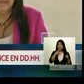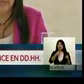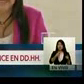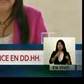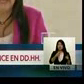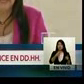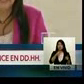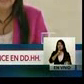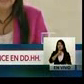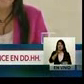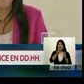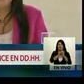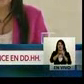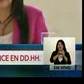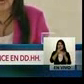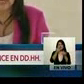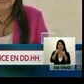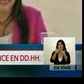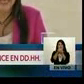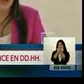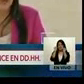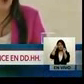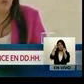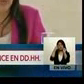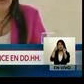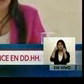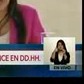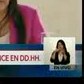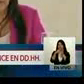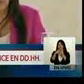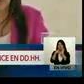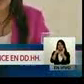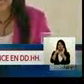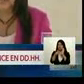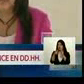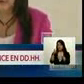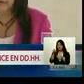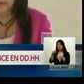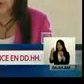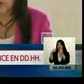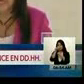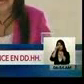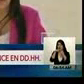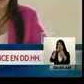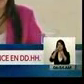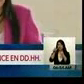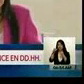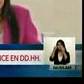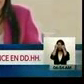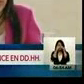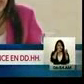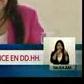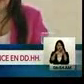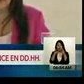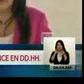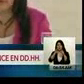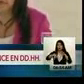denominada ley de amnistía que Perdona delitos como el narcotráfico el terrorismo la